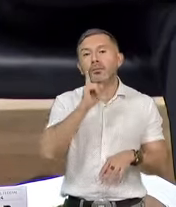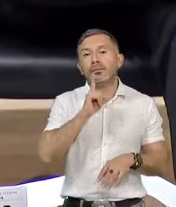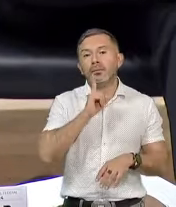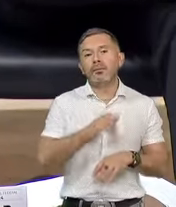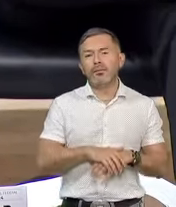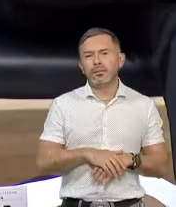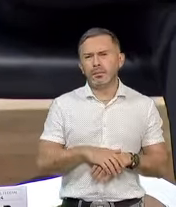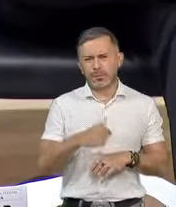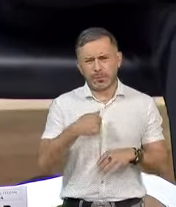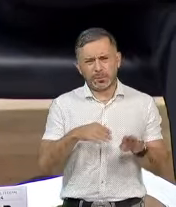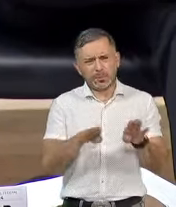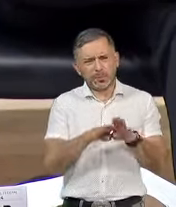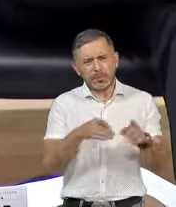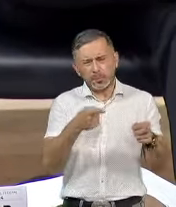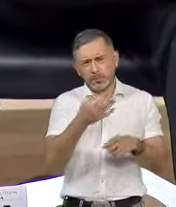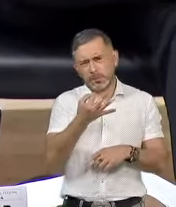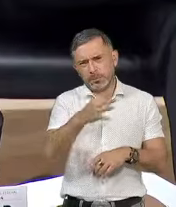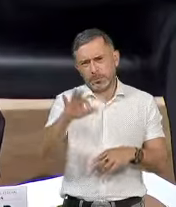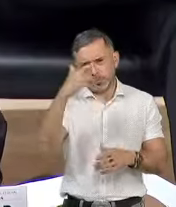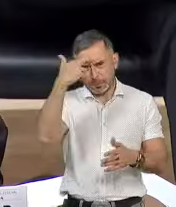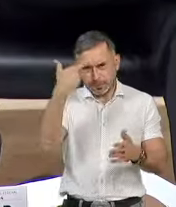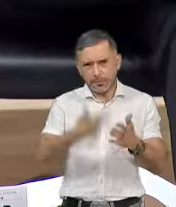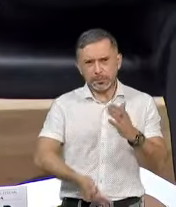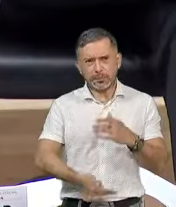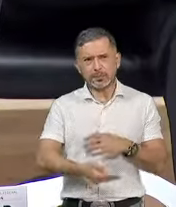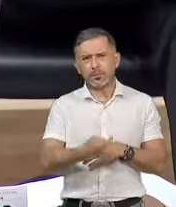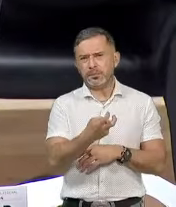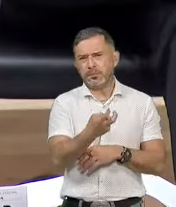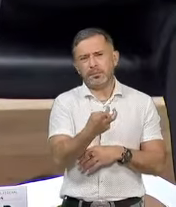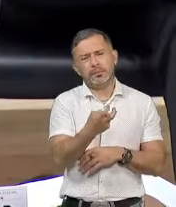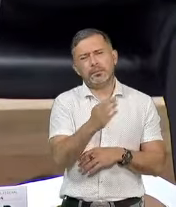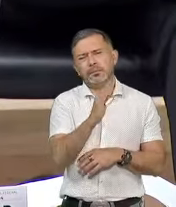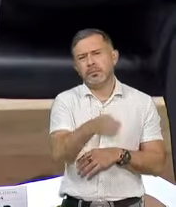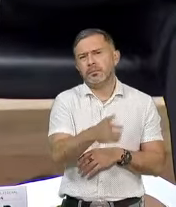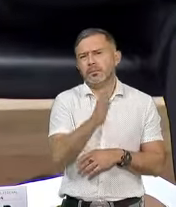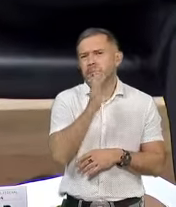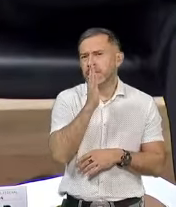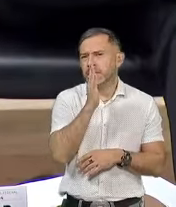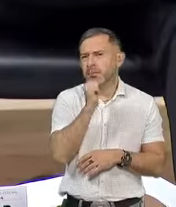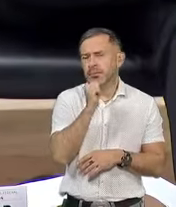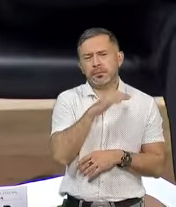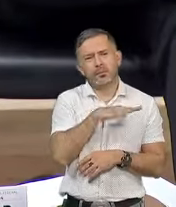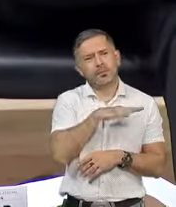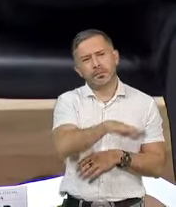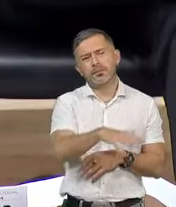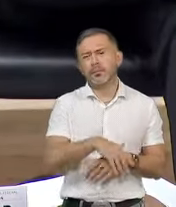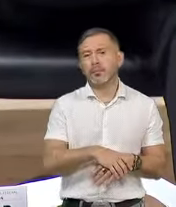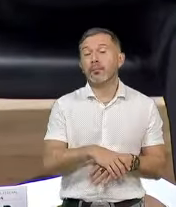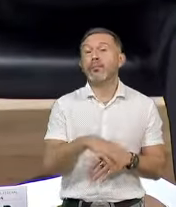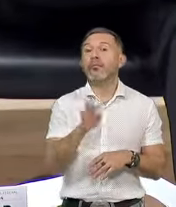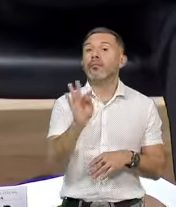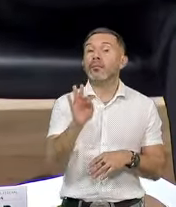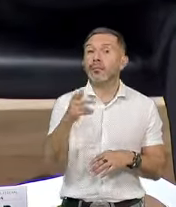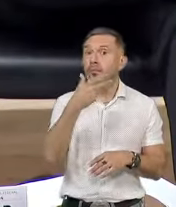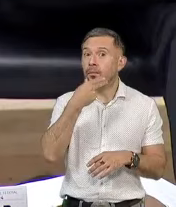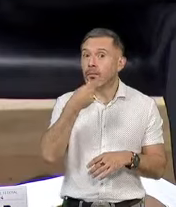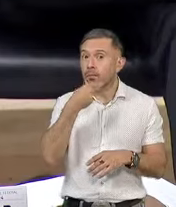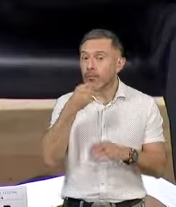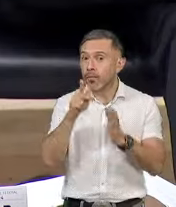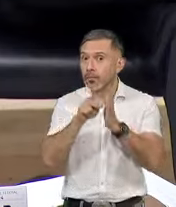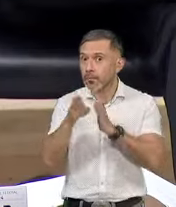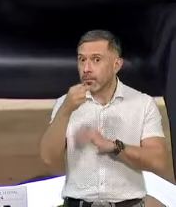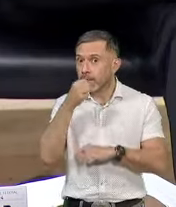actitud infame y que eso es inaceptable Ah pero si es un periodista el que le dice a